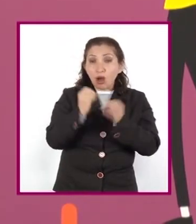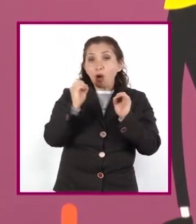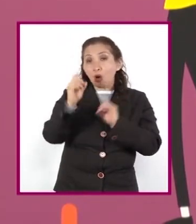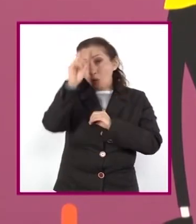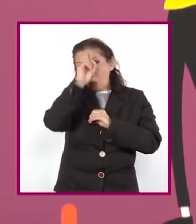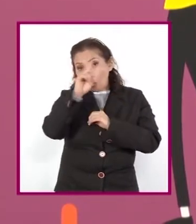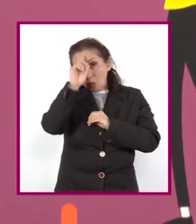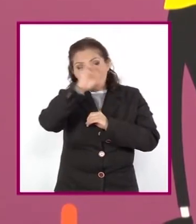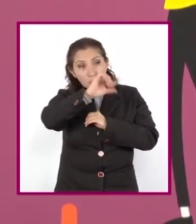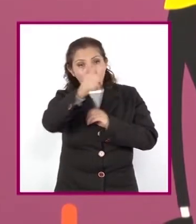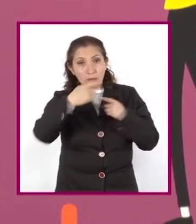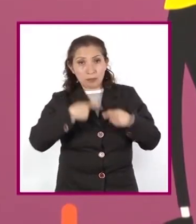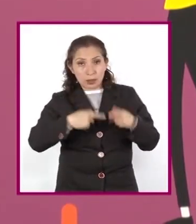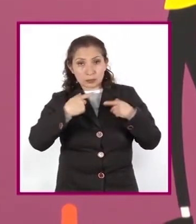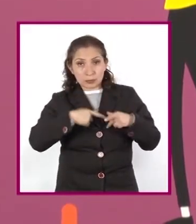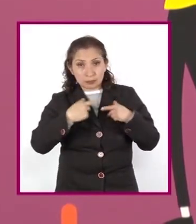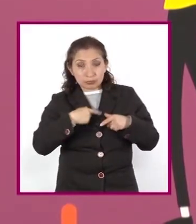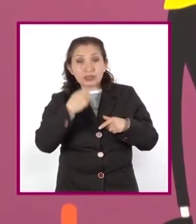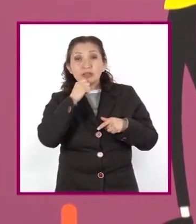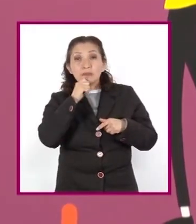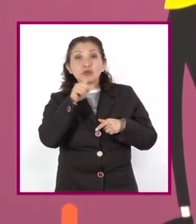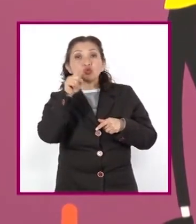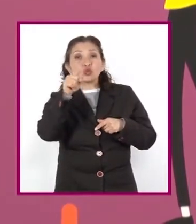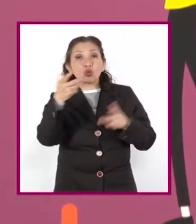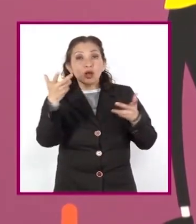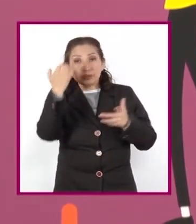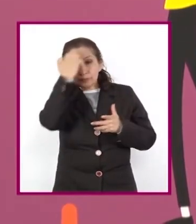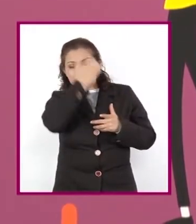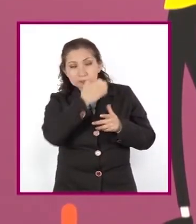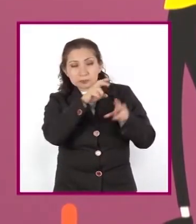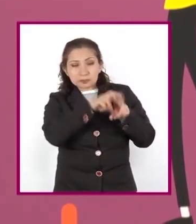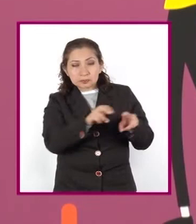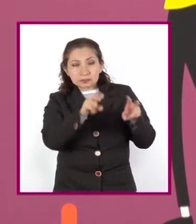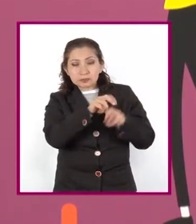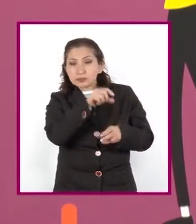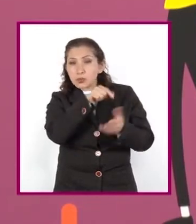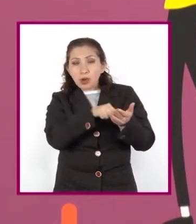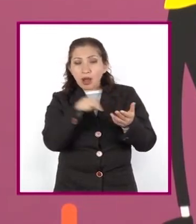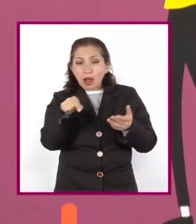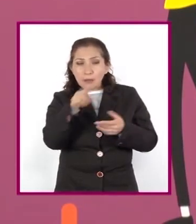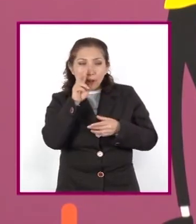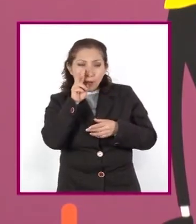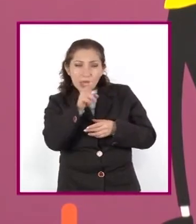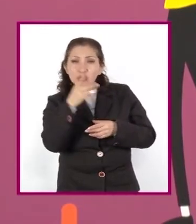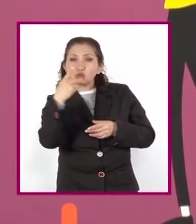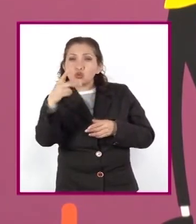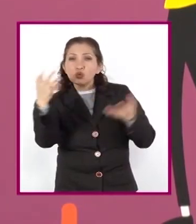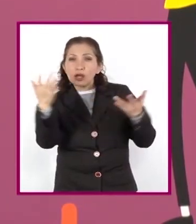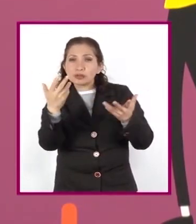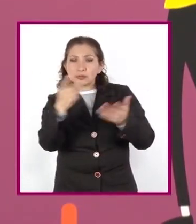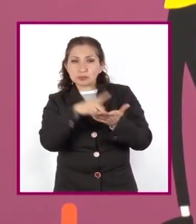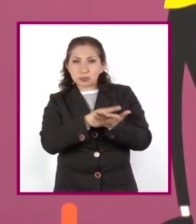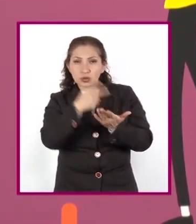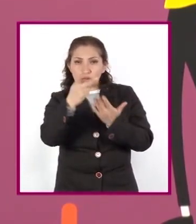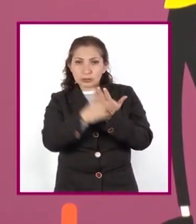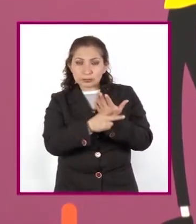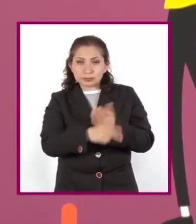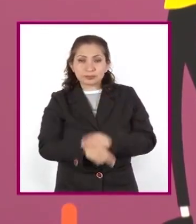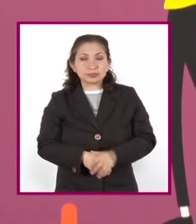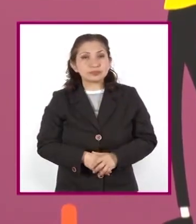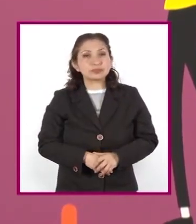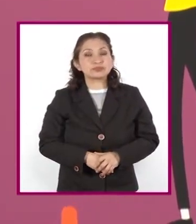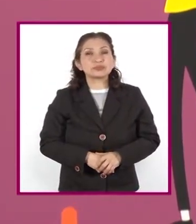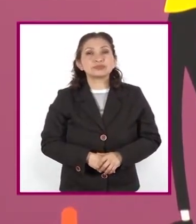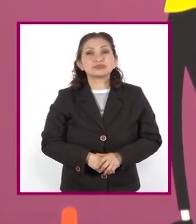de otras personas y de analizar diferentes escenarios para emprender su proyecto. Por lo